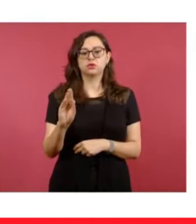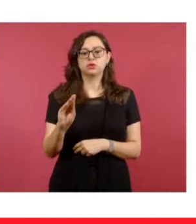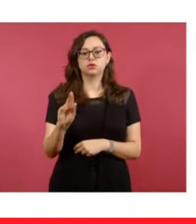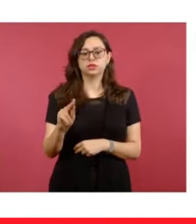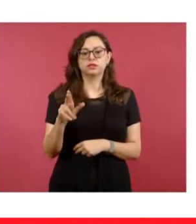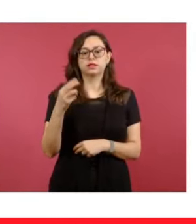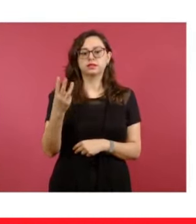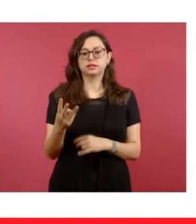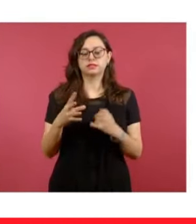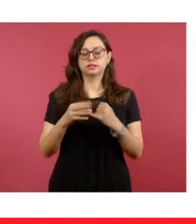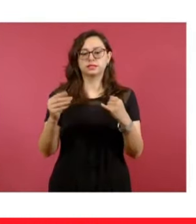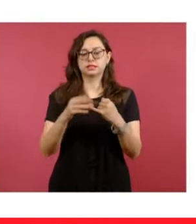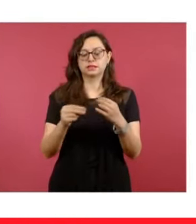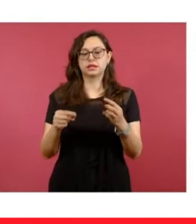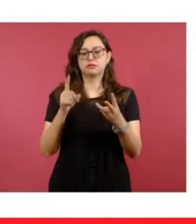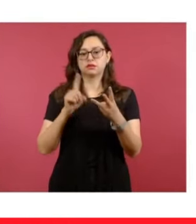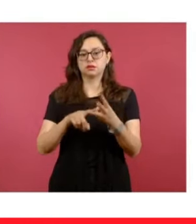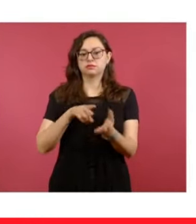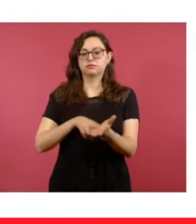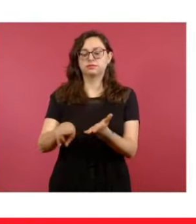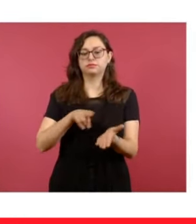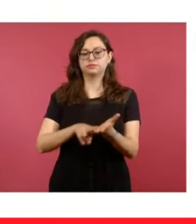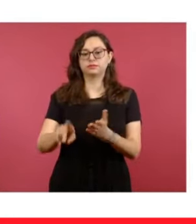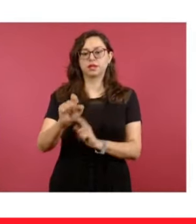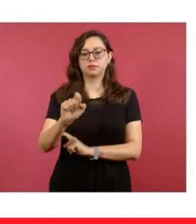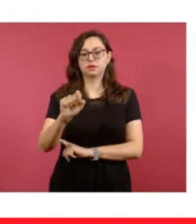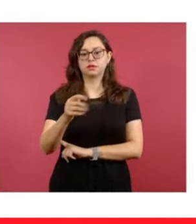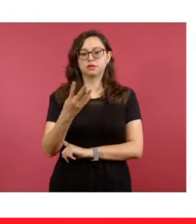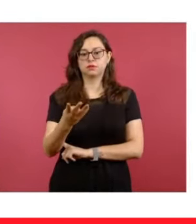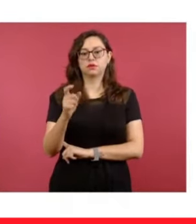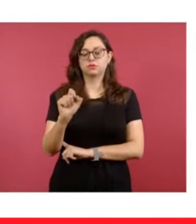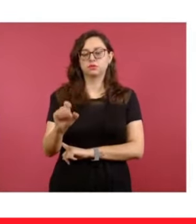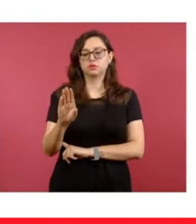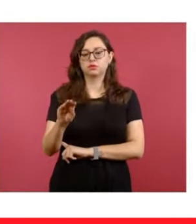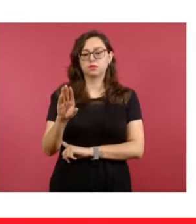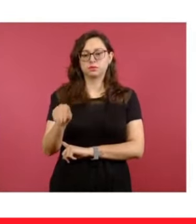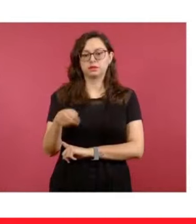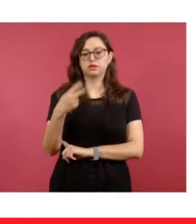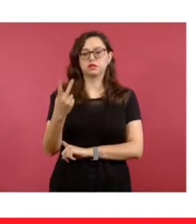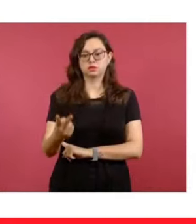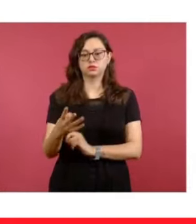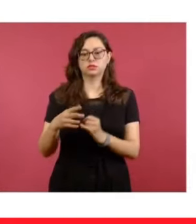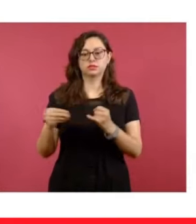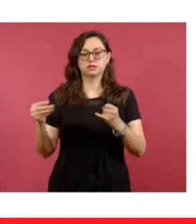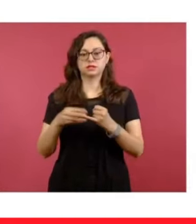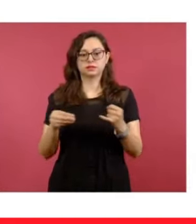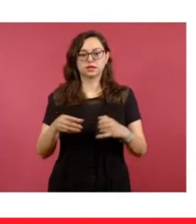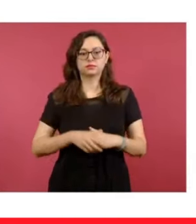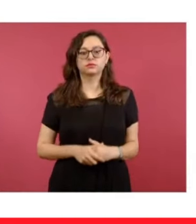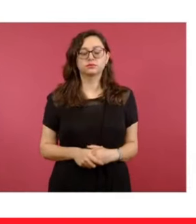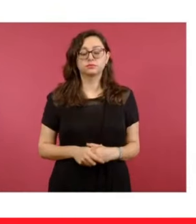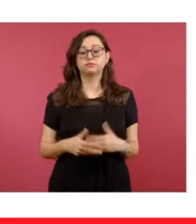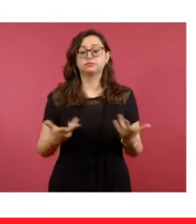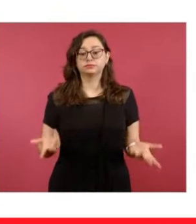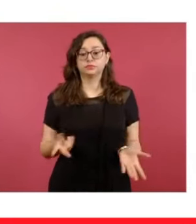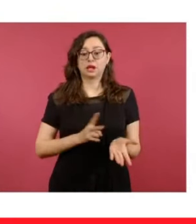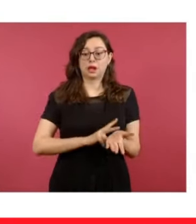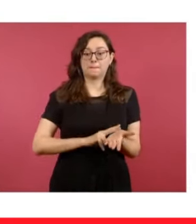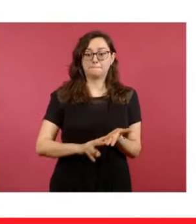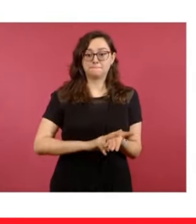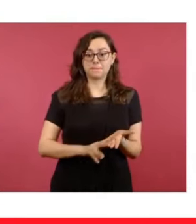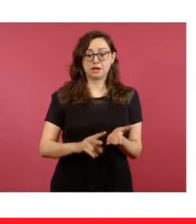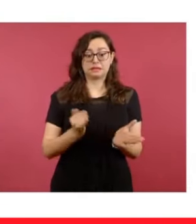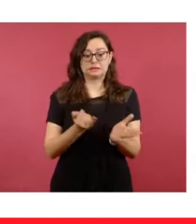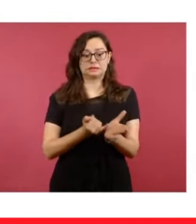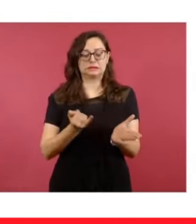litro y el diesel 24 p92 cavos por litro para esta semana 20.9 por de incentivo fiscal para